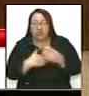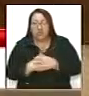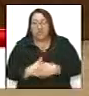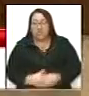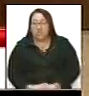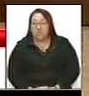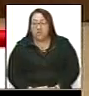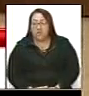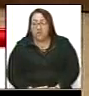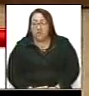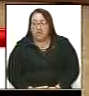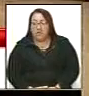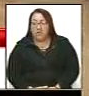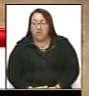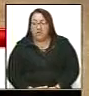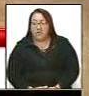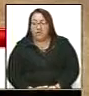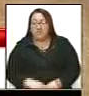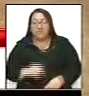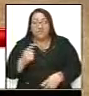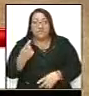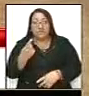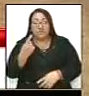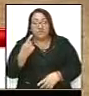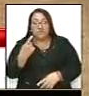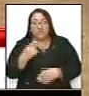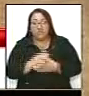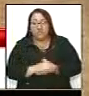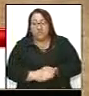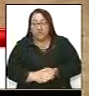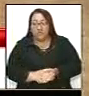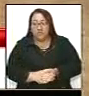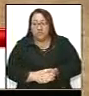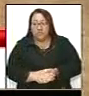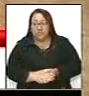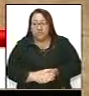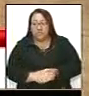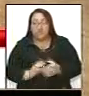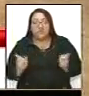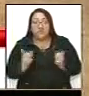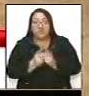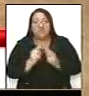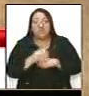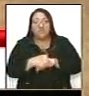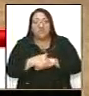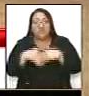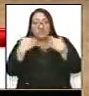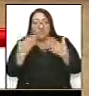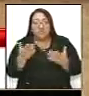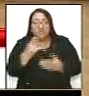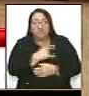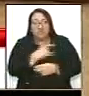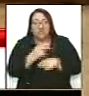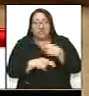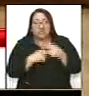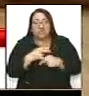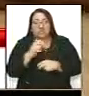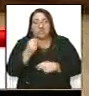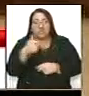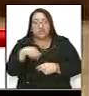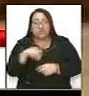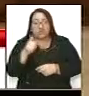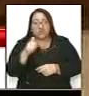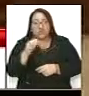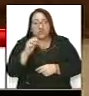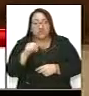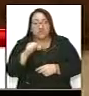todas. En principio, Presidenta, permítame muy brevemente saludar a la Universidad Nacional San Antonio Abad del